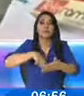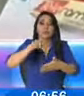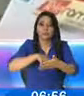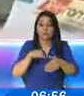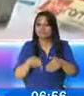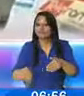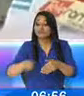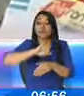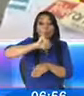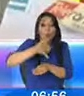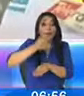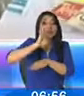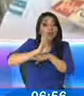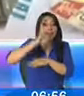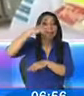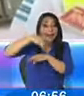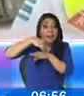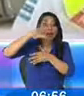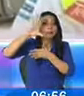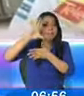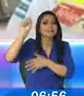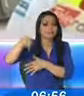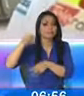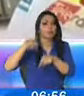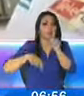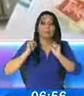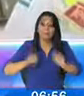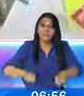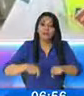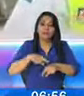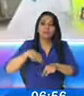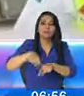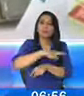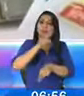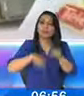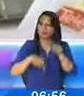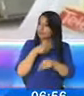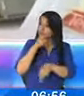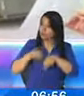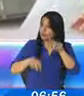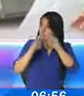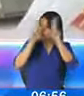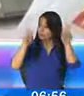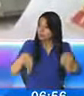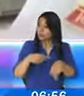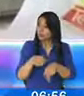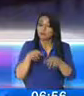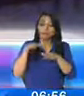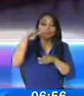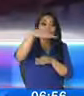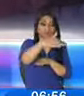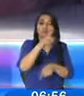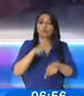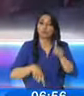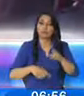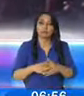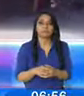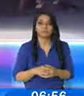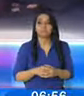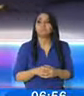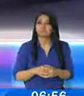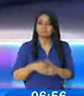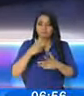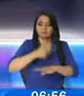tanca lo puede hacer por parte de las Américas Pero no por esta Avenida no podía utilizar este puente puente ni la calle orrante el general Luis la